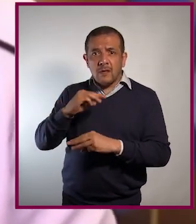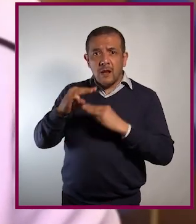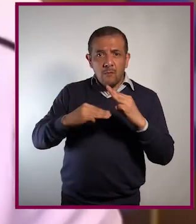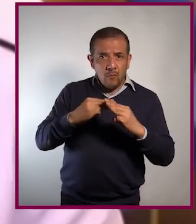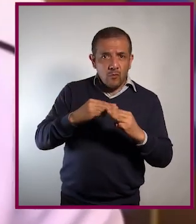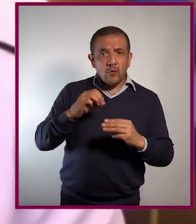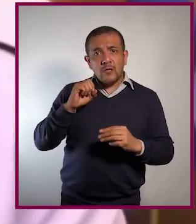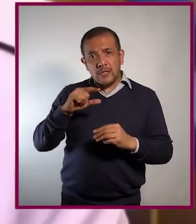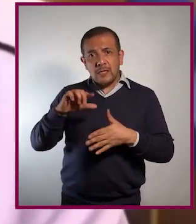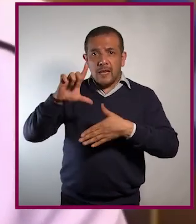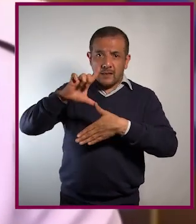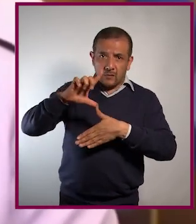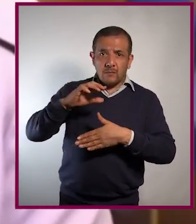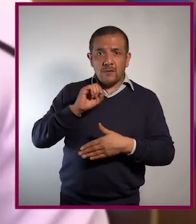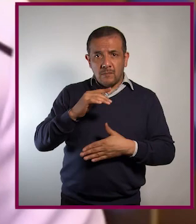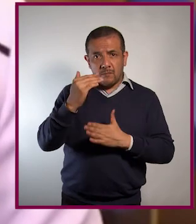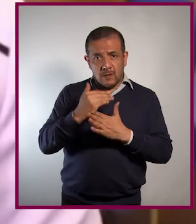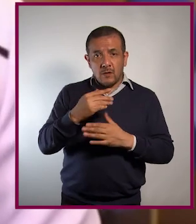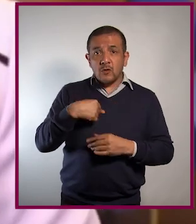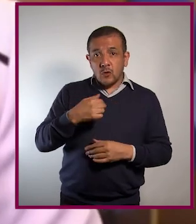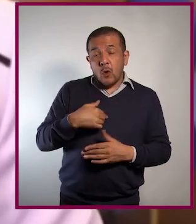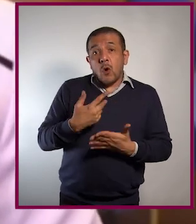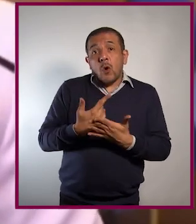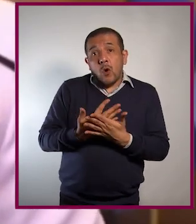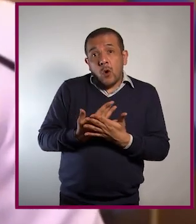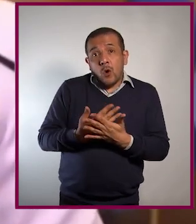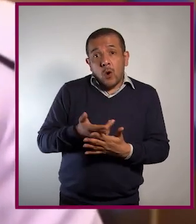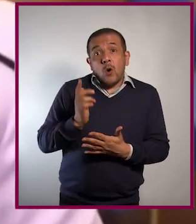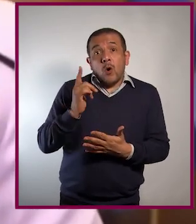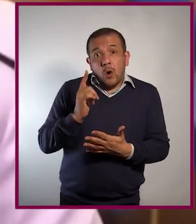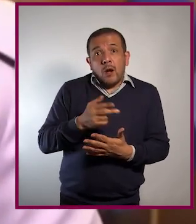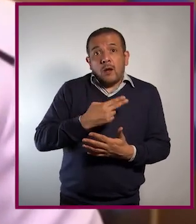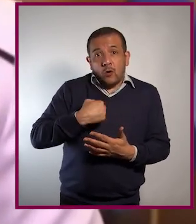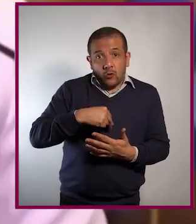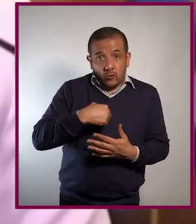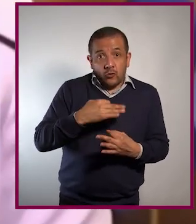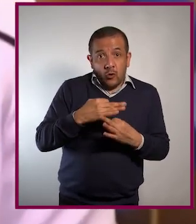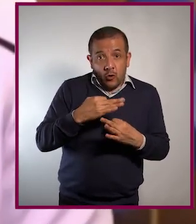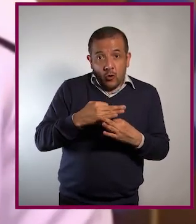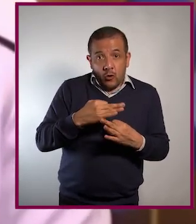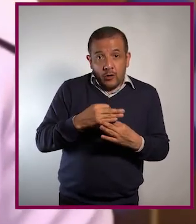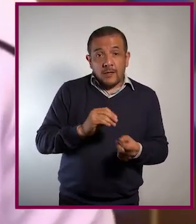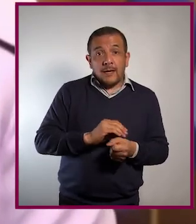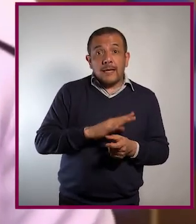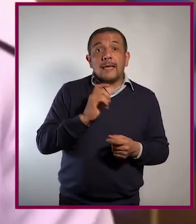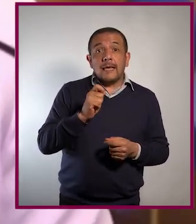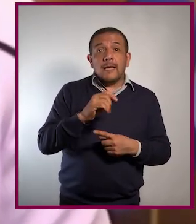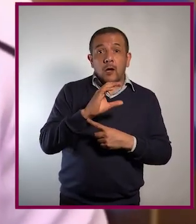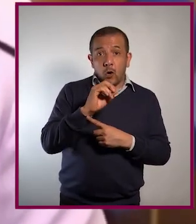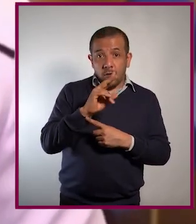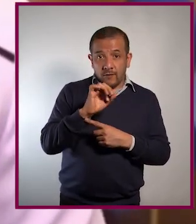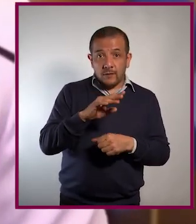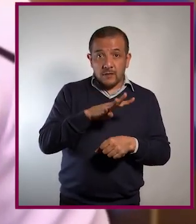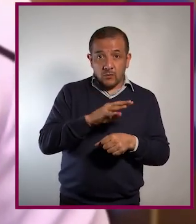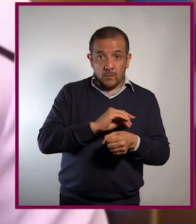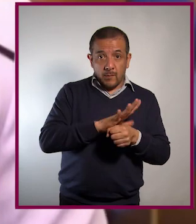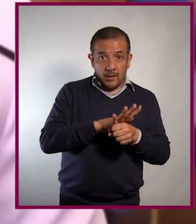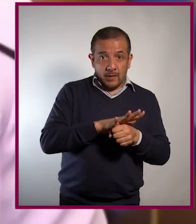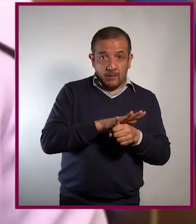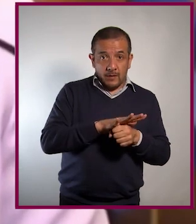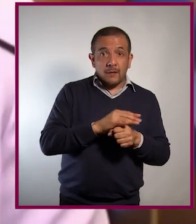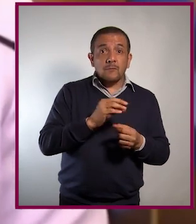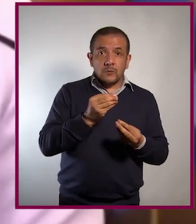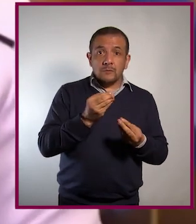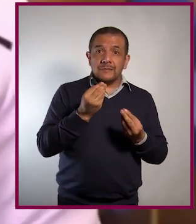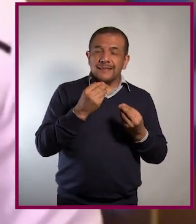región y en el mundo. Si hay algo que espero que nos llevemos de esta pandemia es